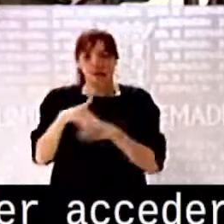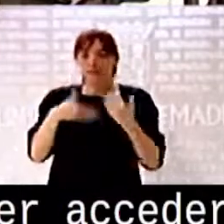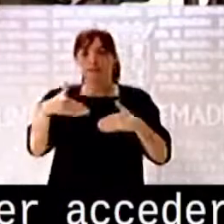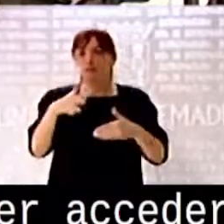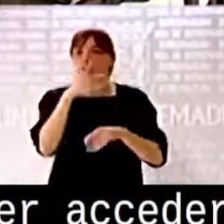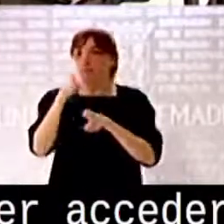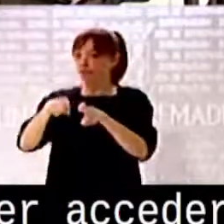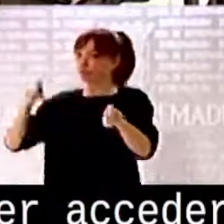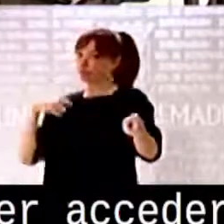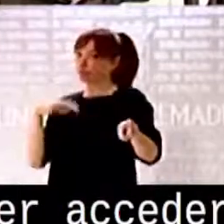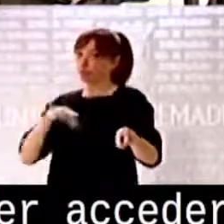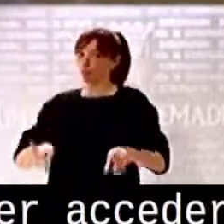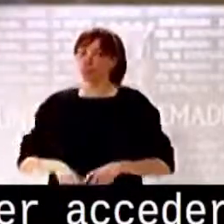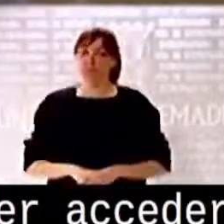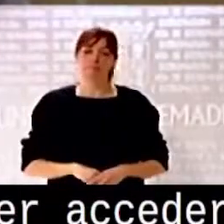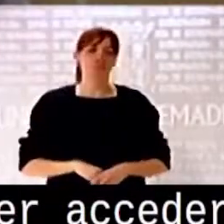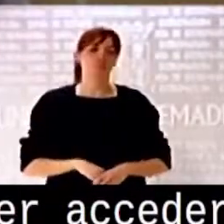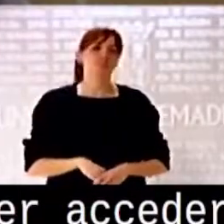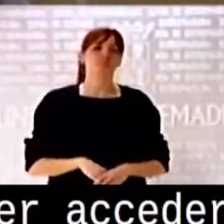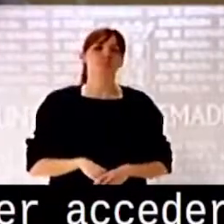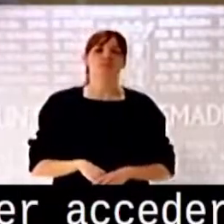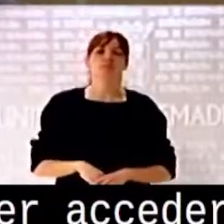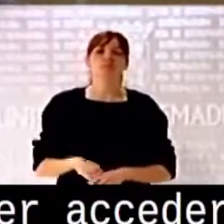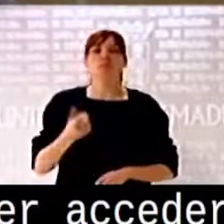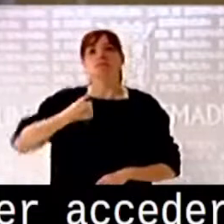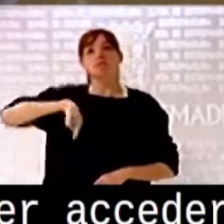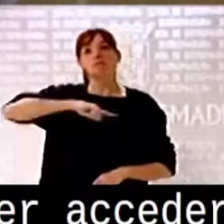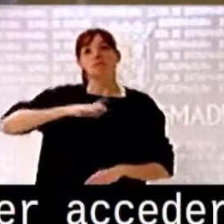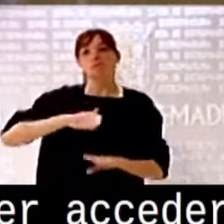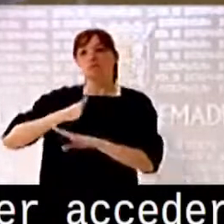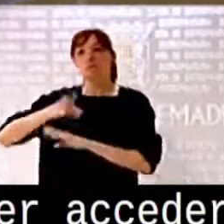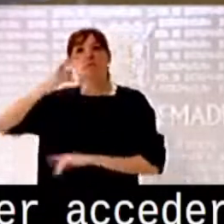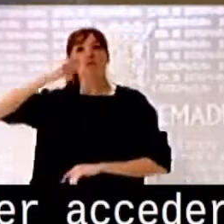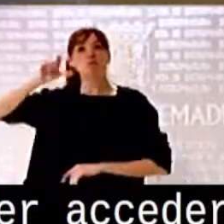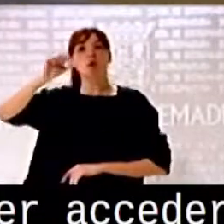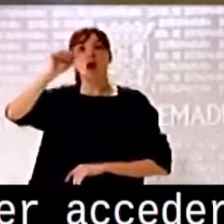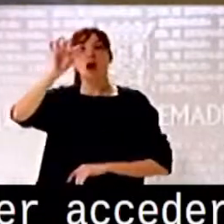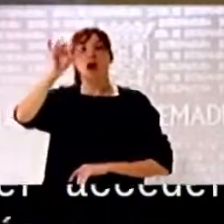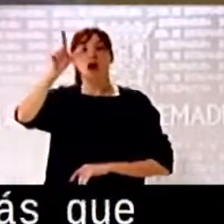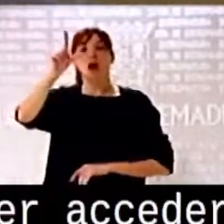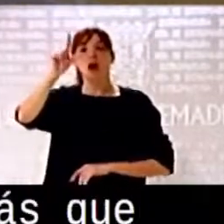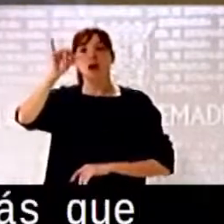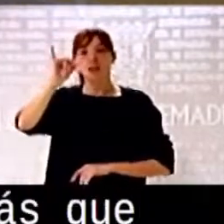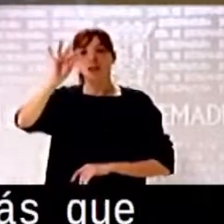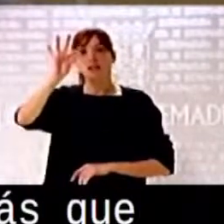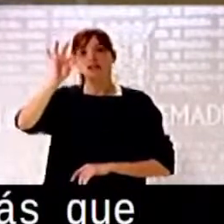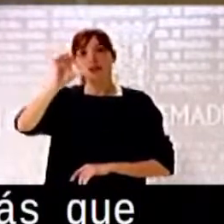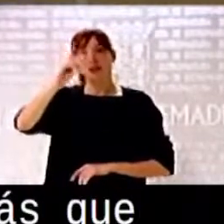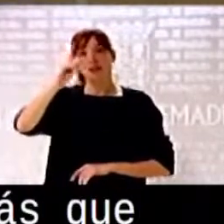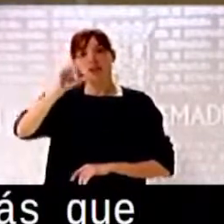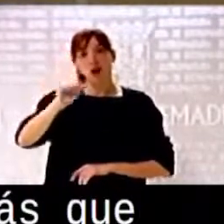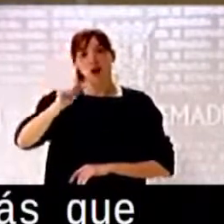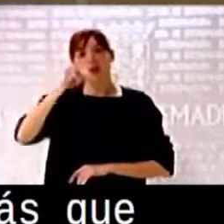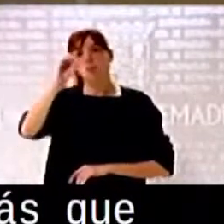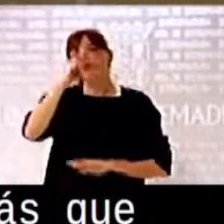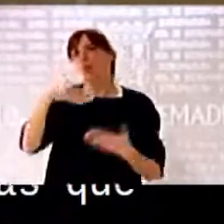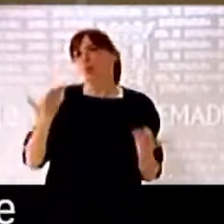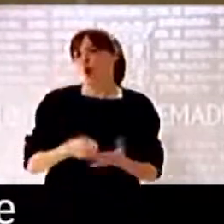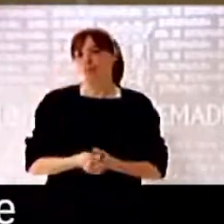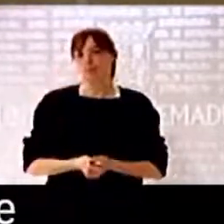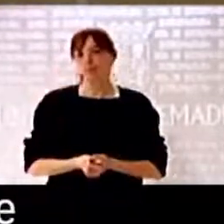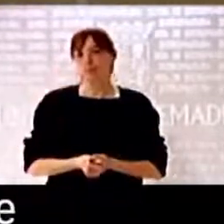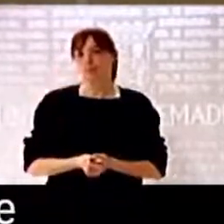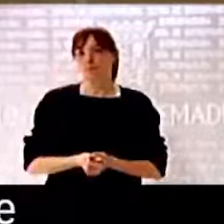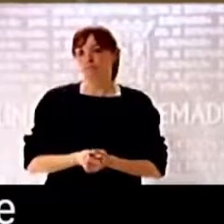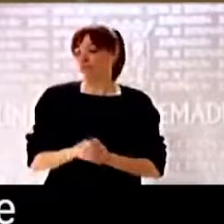porque se puede quedar atrás. Nosotros en Aliseda lo que nuestra valoración es que se respete, lógicamente, lo